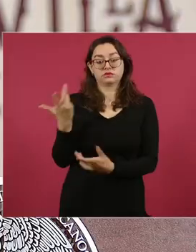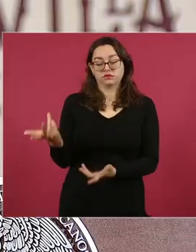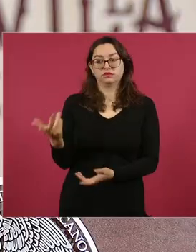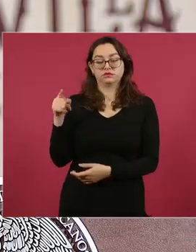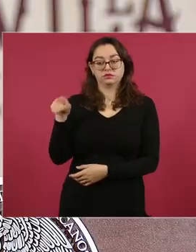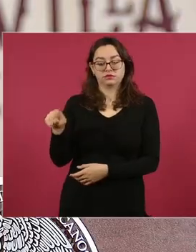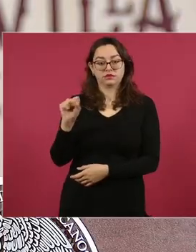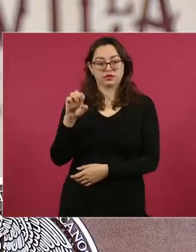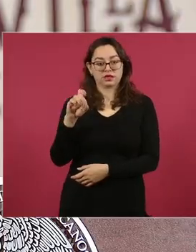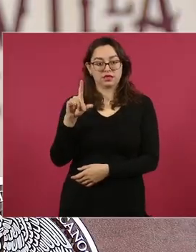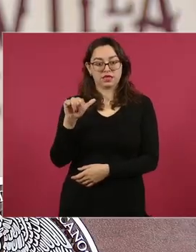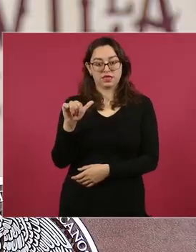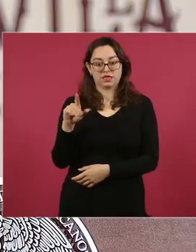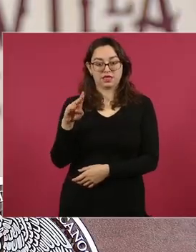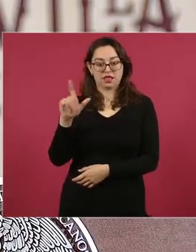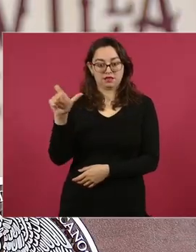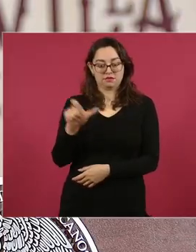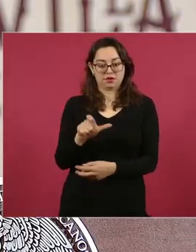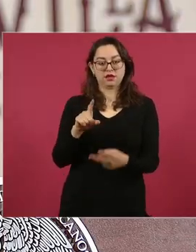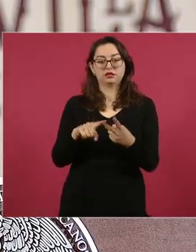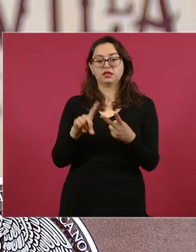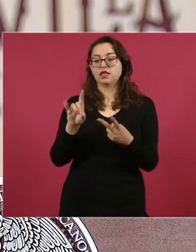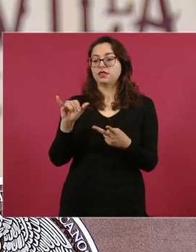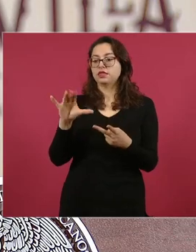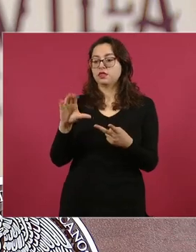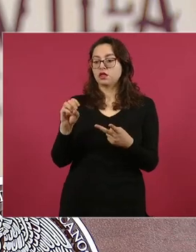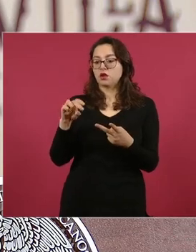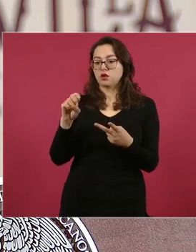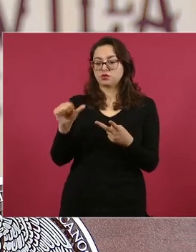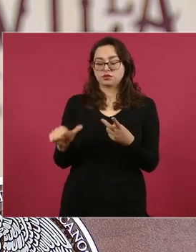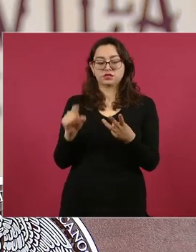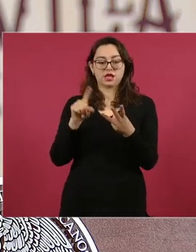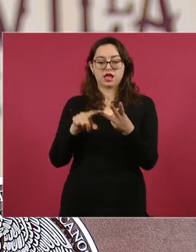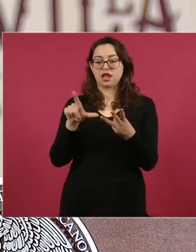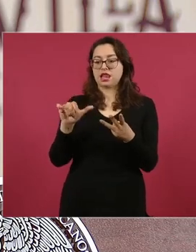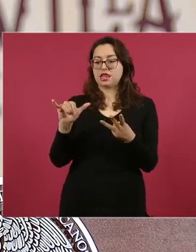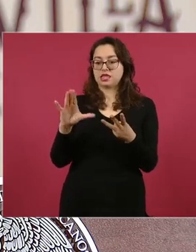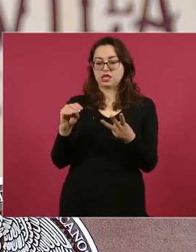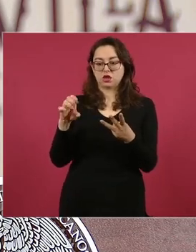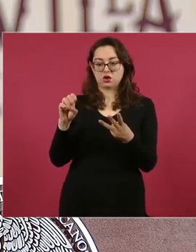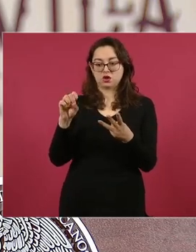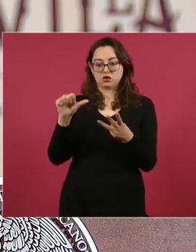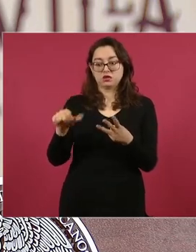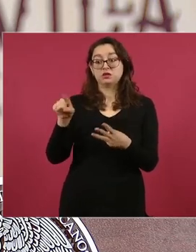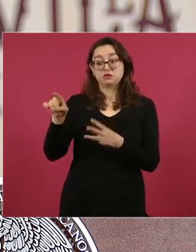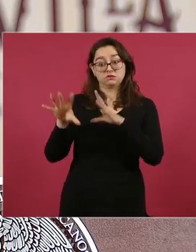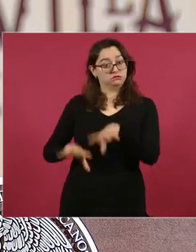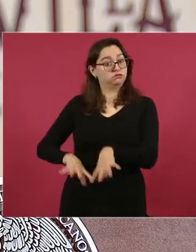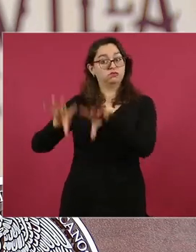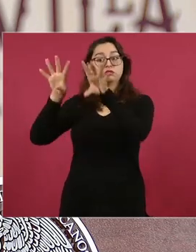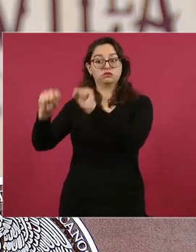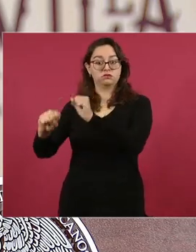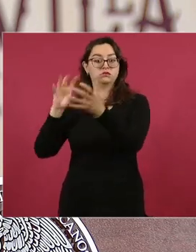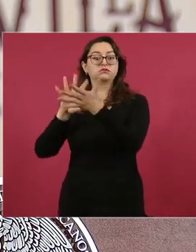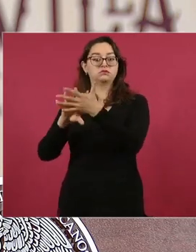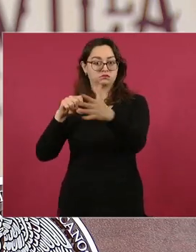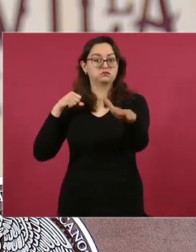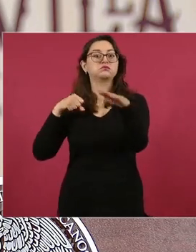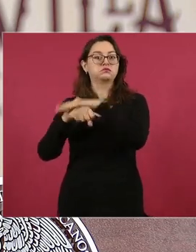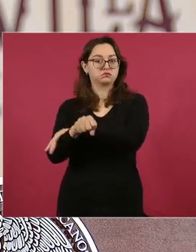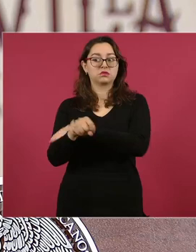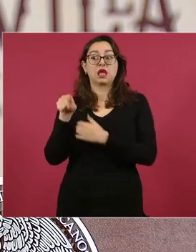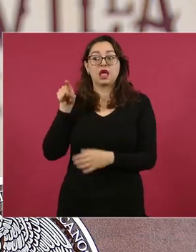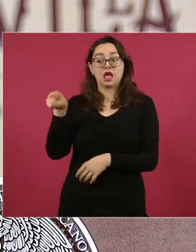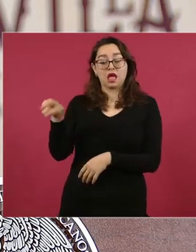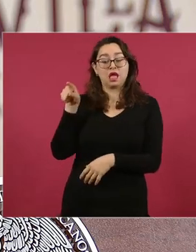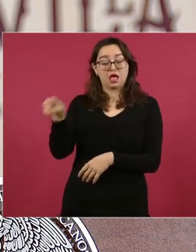Segalmex, Diconsa y Liconsa, RENENE, sobre quien pesan nada más y nada menos 6 órdenes de aprehensión